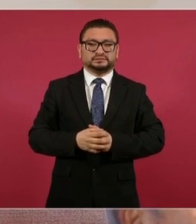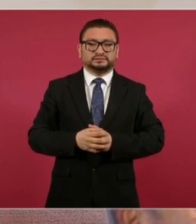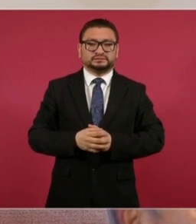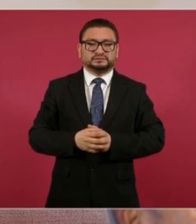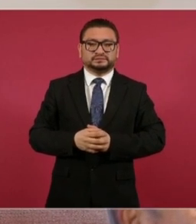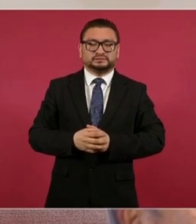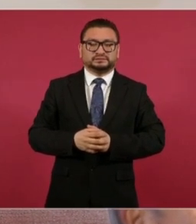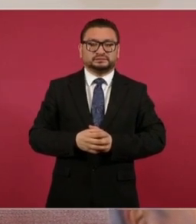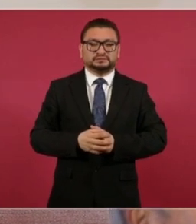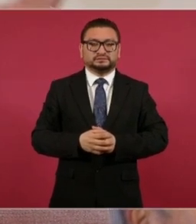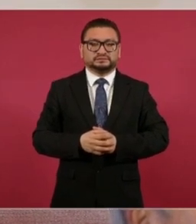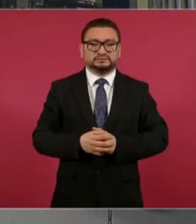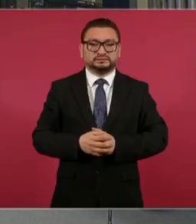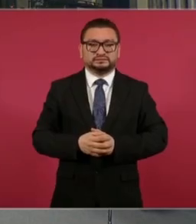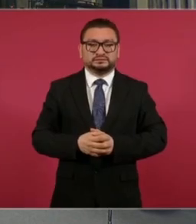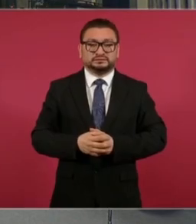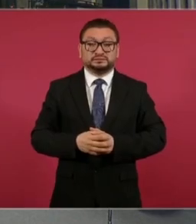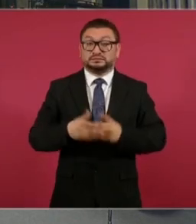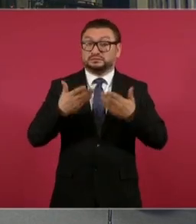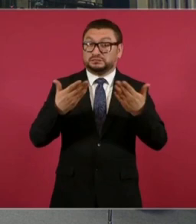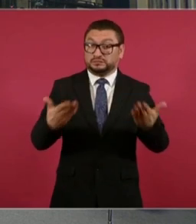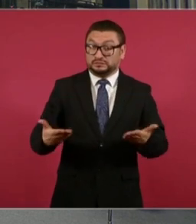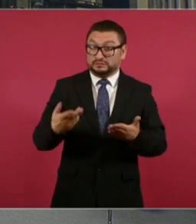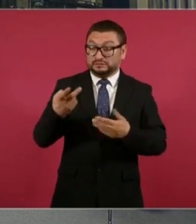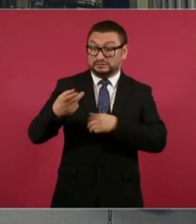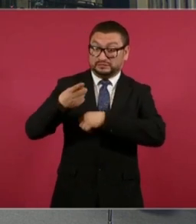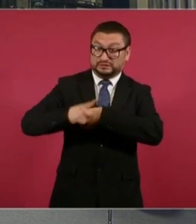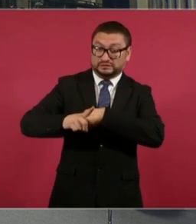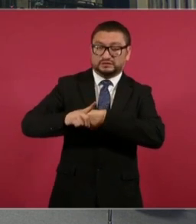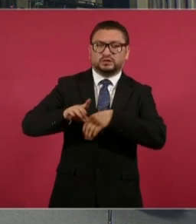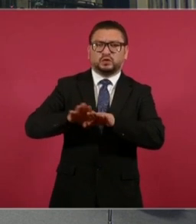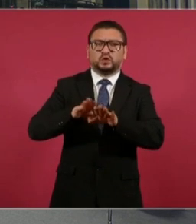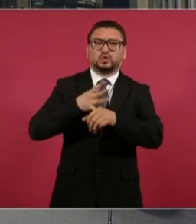sueldo Entonces cómo reparamos ese